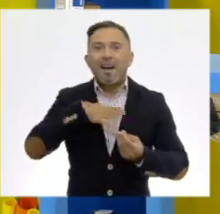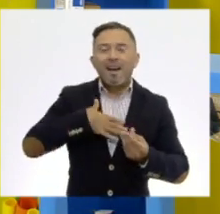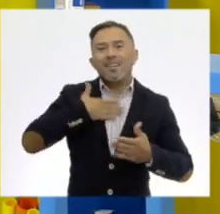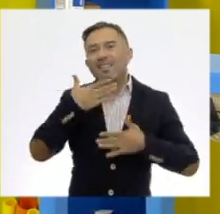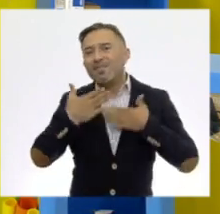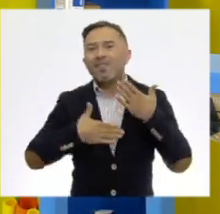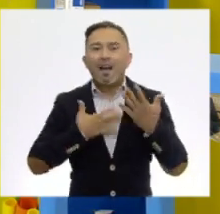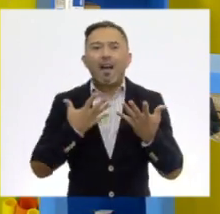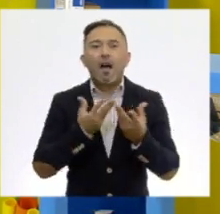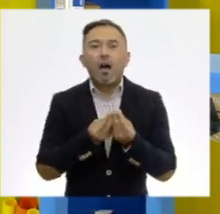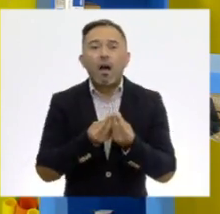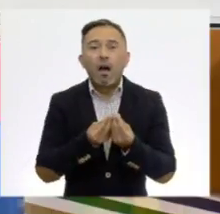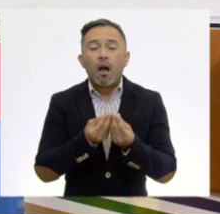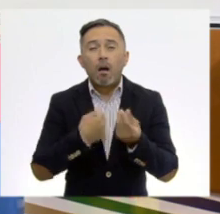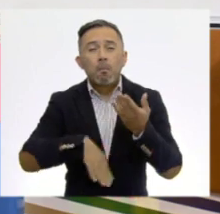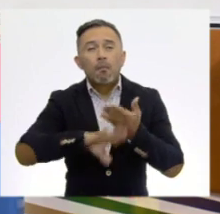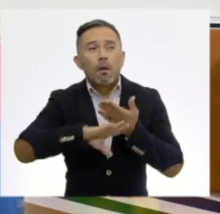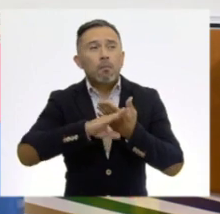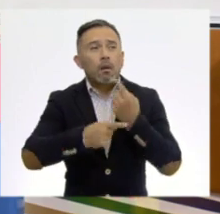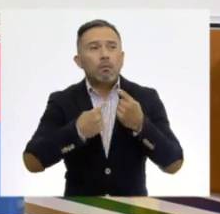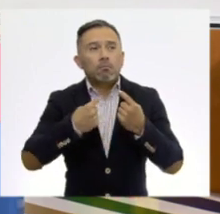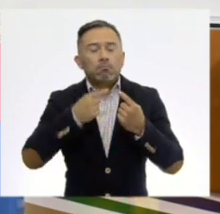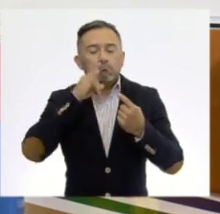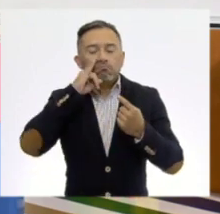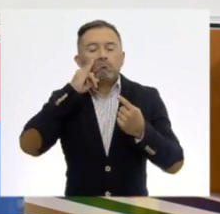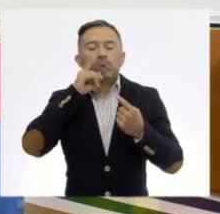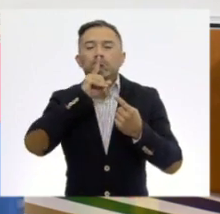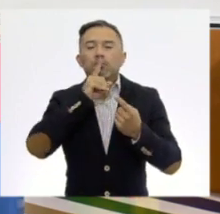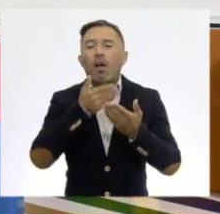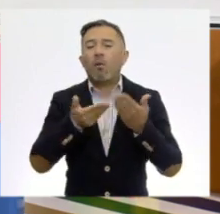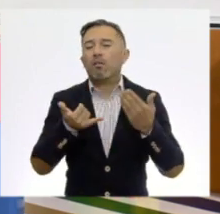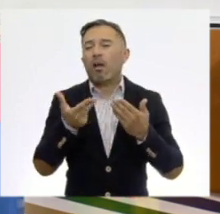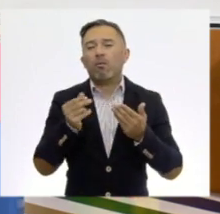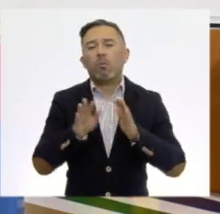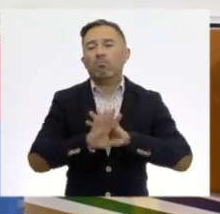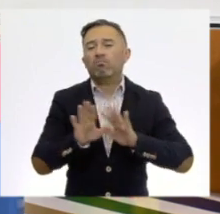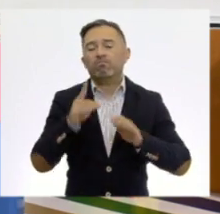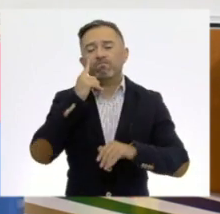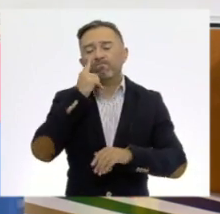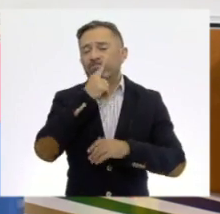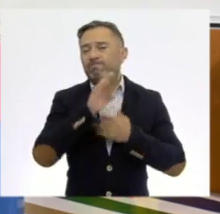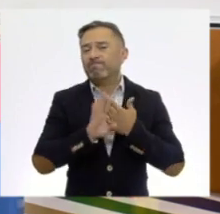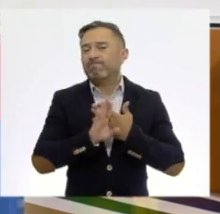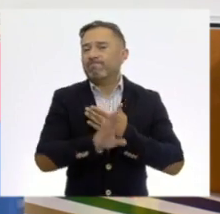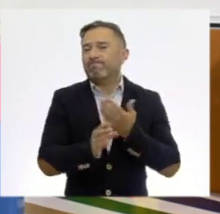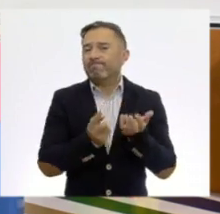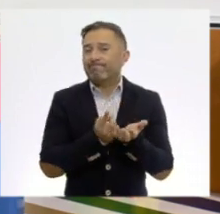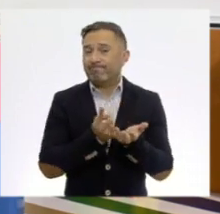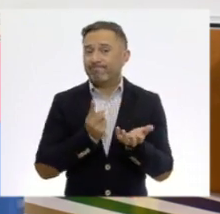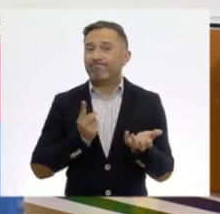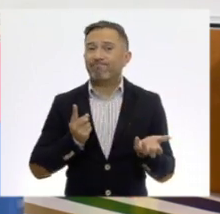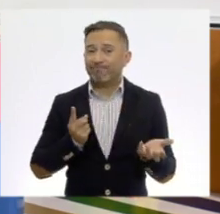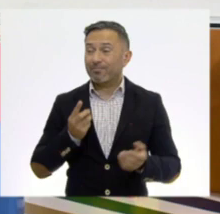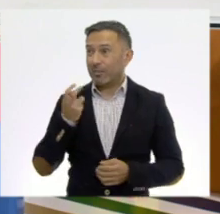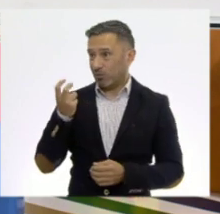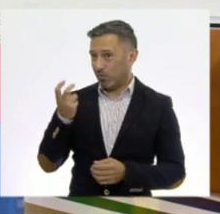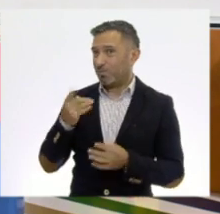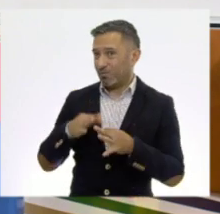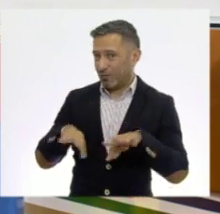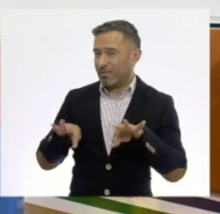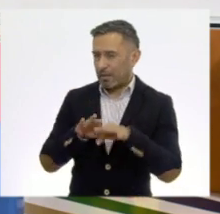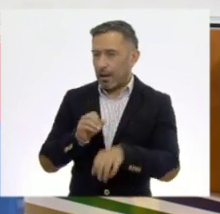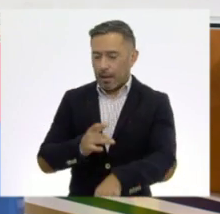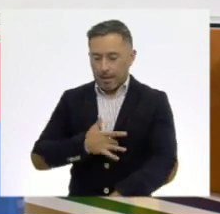ya no lo gozamos siquiera. Ahora, es importante hacer aquí hincapié en esta parte de las emociones, porque todos los días